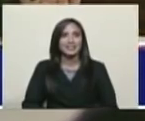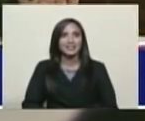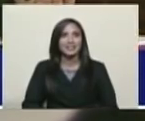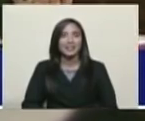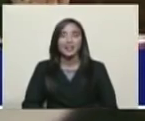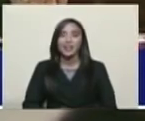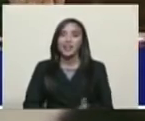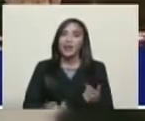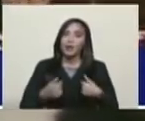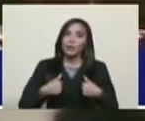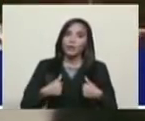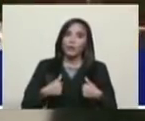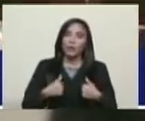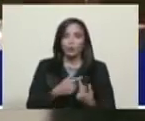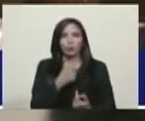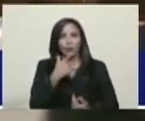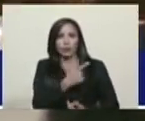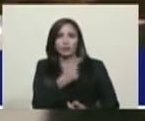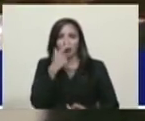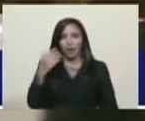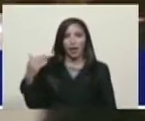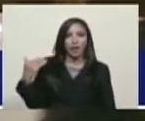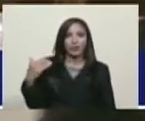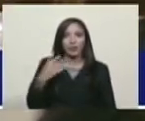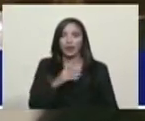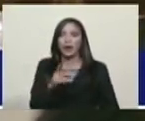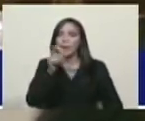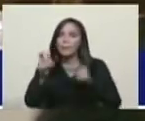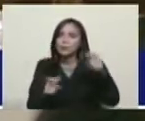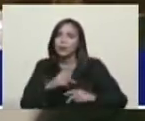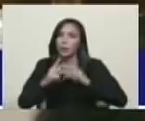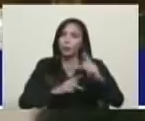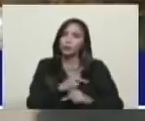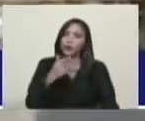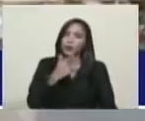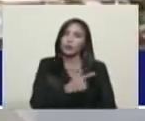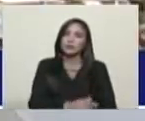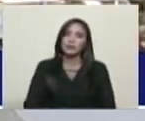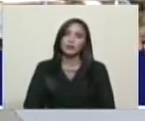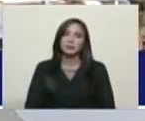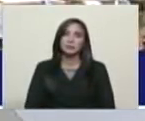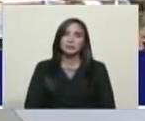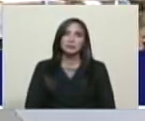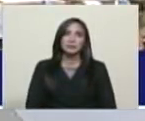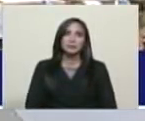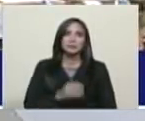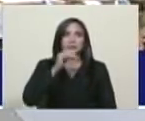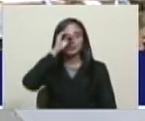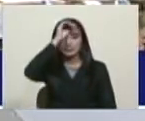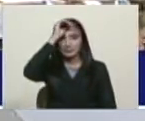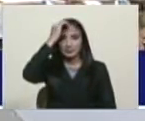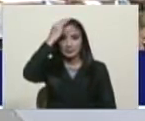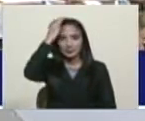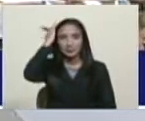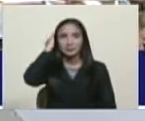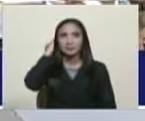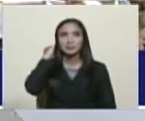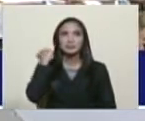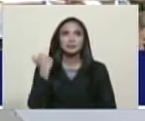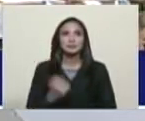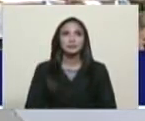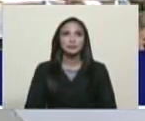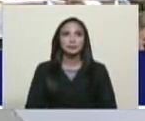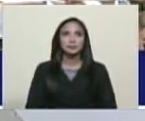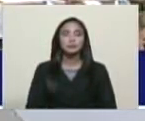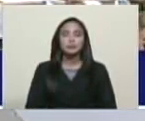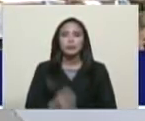Yo inclusive le decía recientemente a unos grandes productores que tienen su, como dirían en